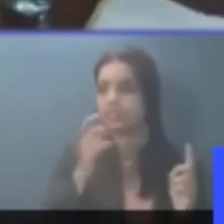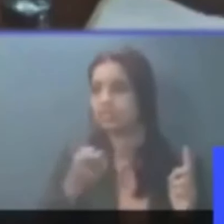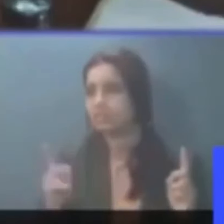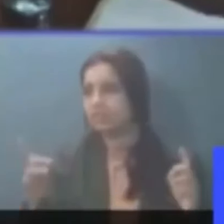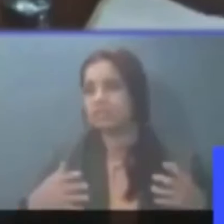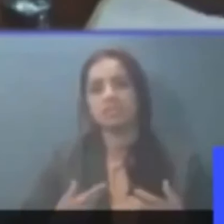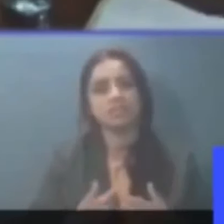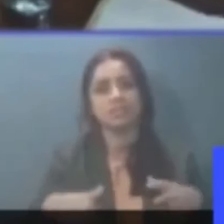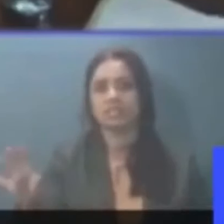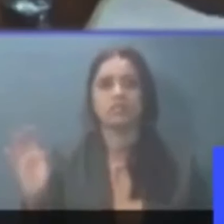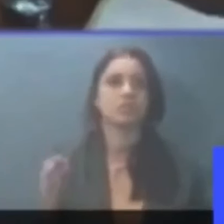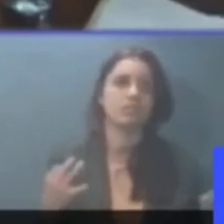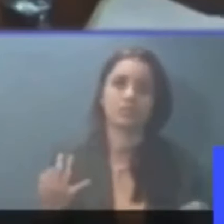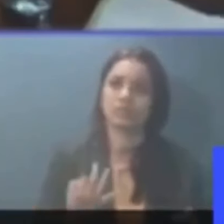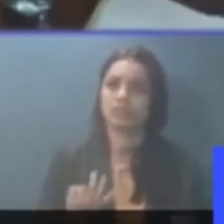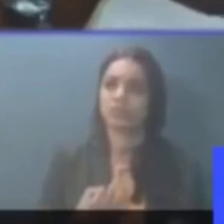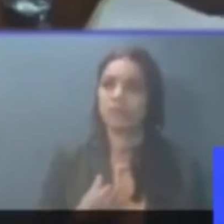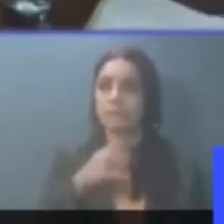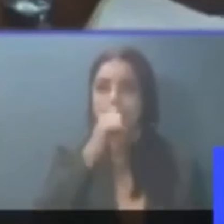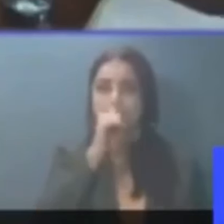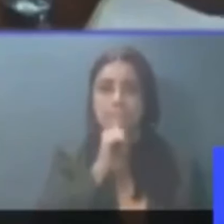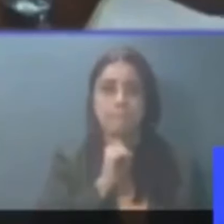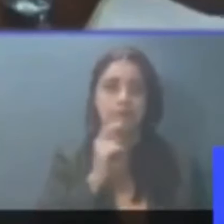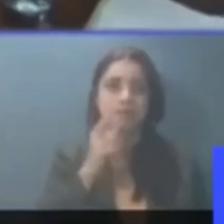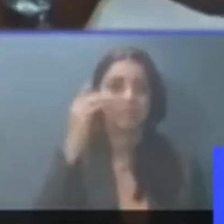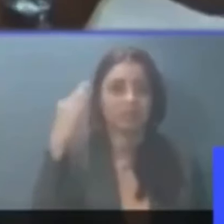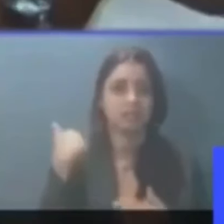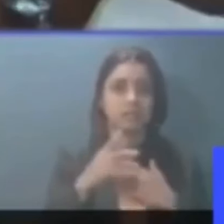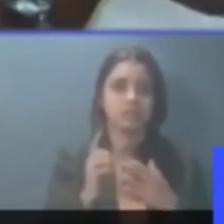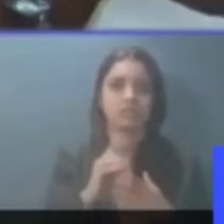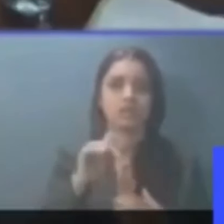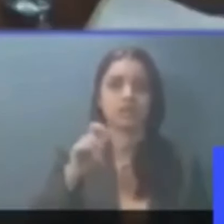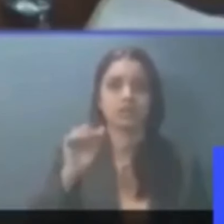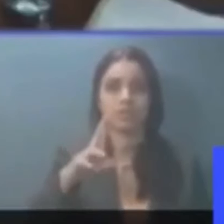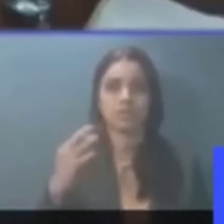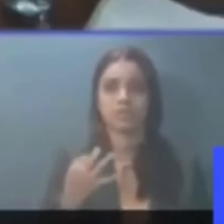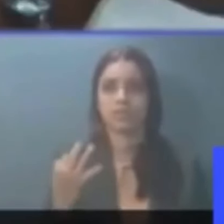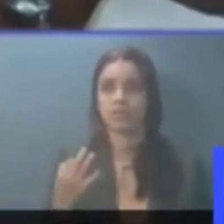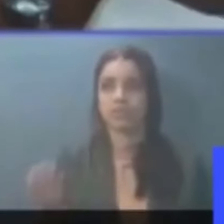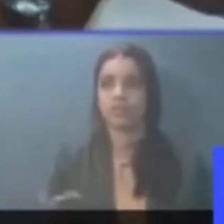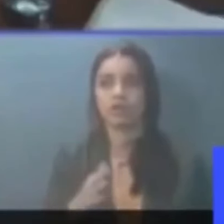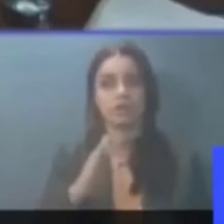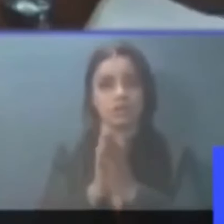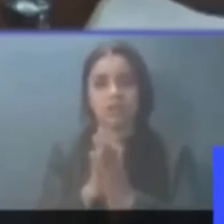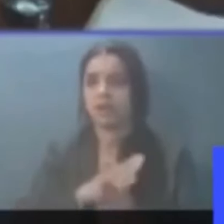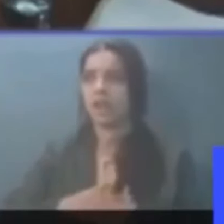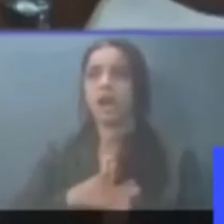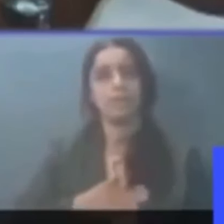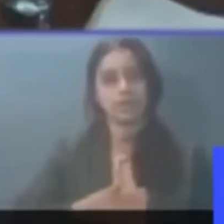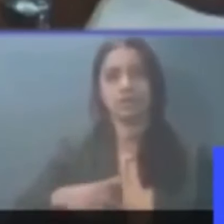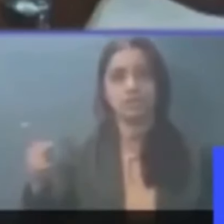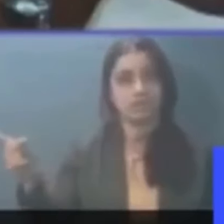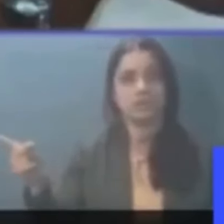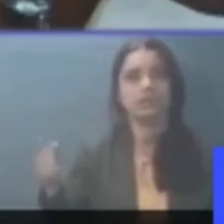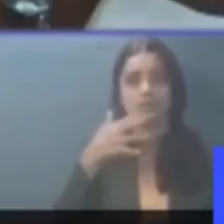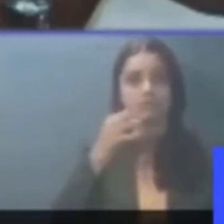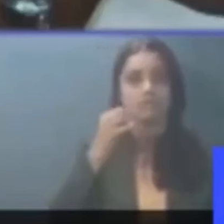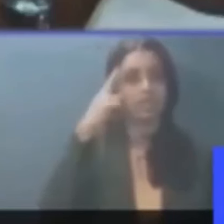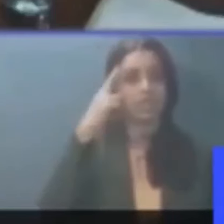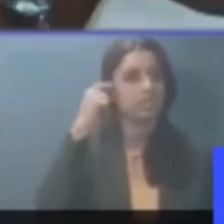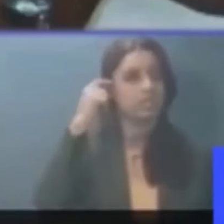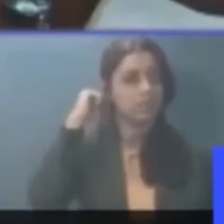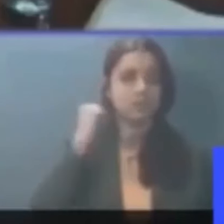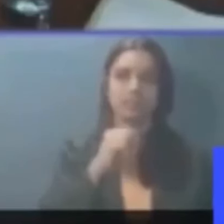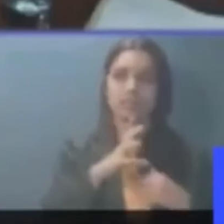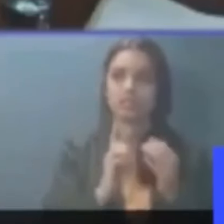estamos dentro de eso y tenemos que ser un poco tolerantes. Diputada Margarita Escobar, por favor. Lamento mucho lo que le está ocurriendo al diputado Parker.